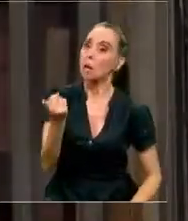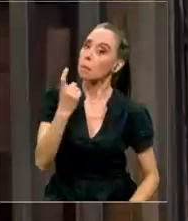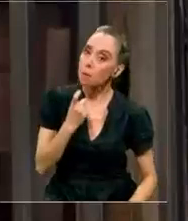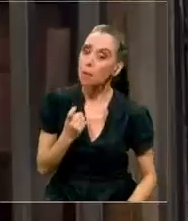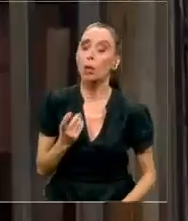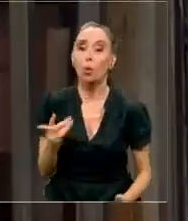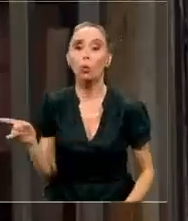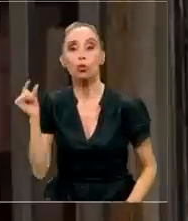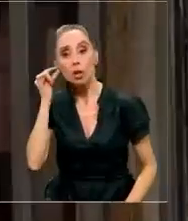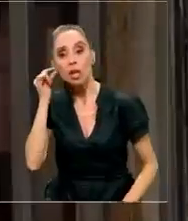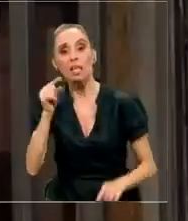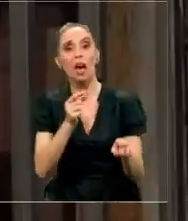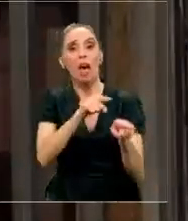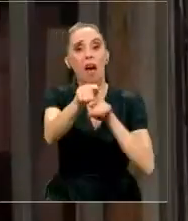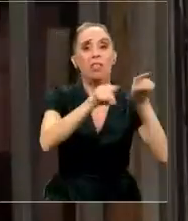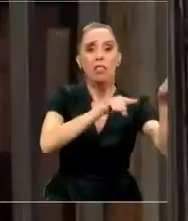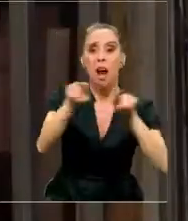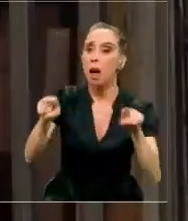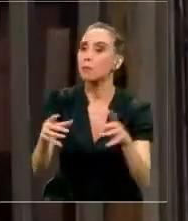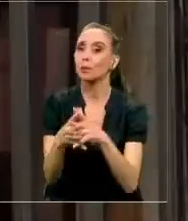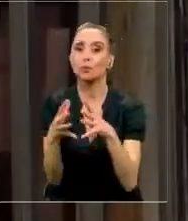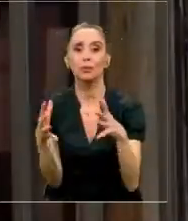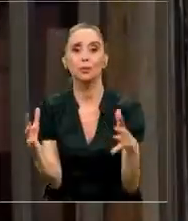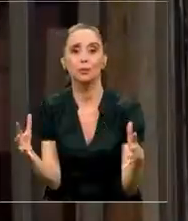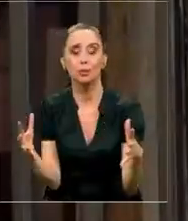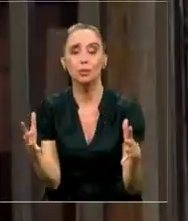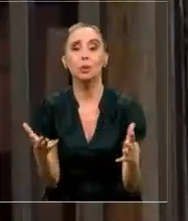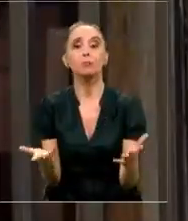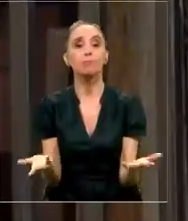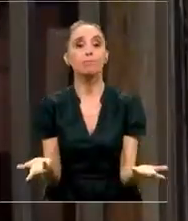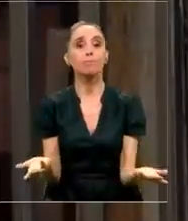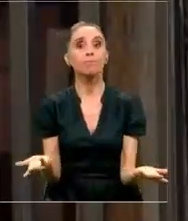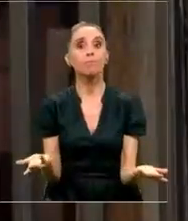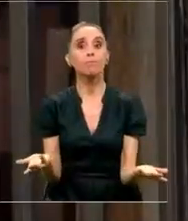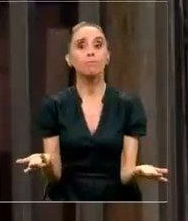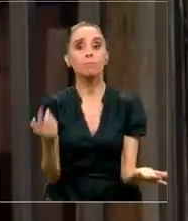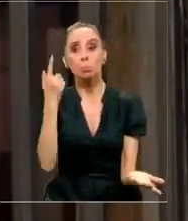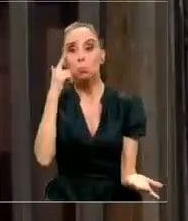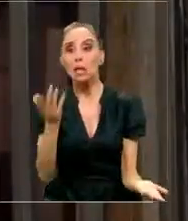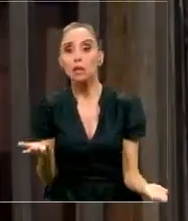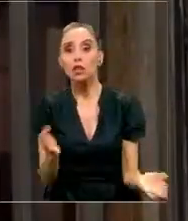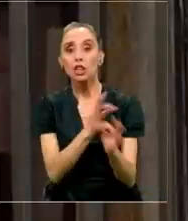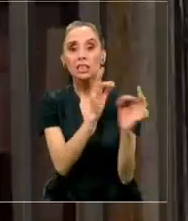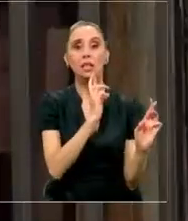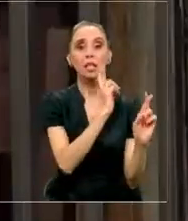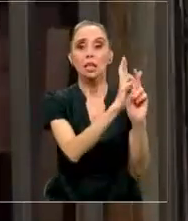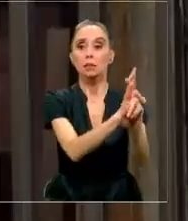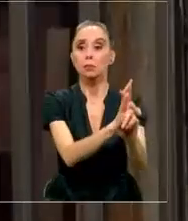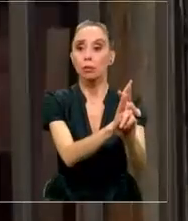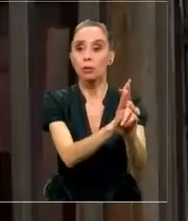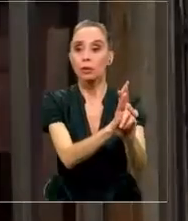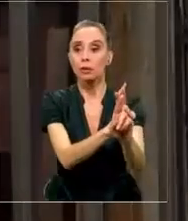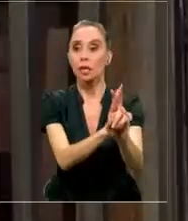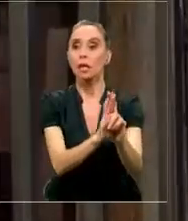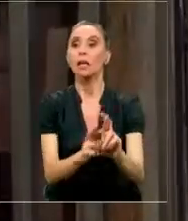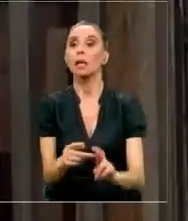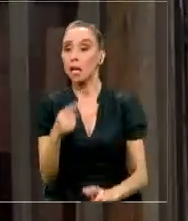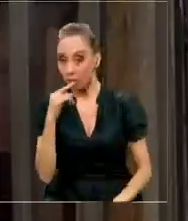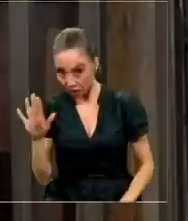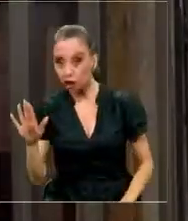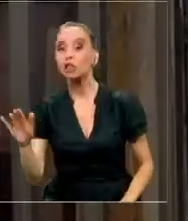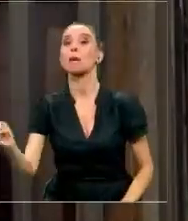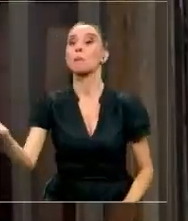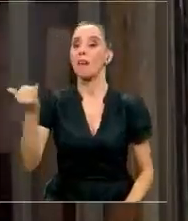más no sé, ella ha tramitado mucho, mucho, mucho. Pero no tiene respuesta. Dice que los